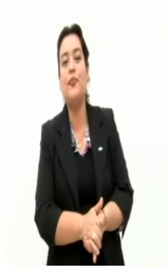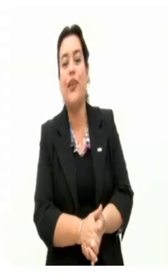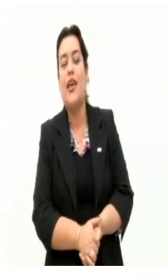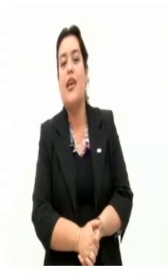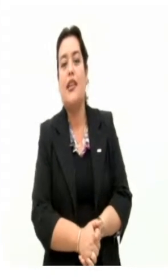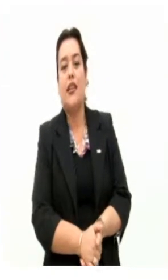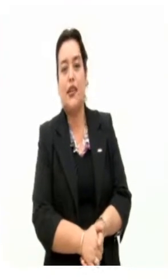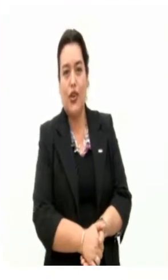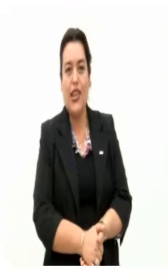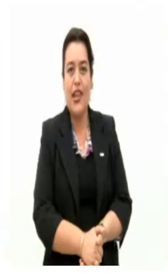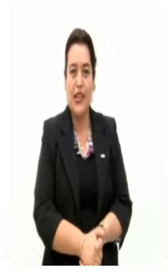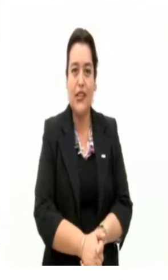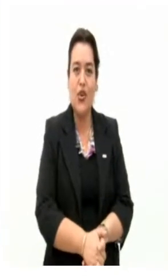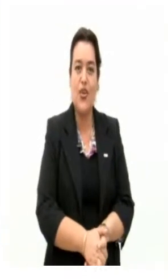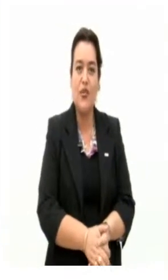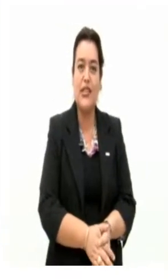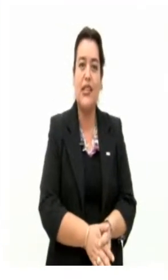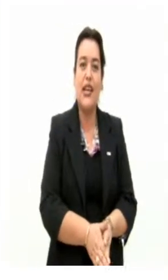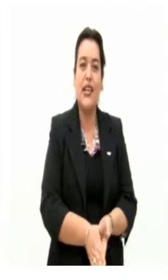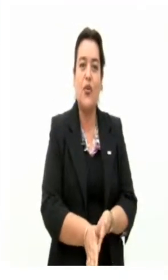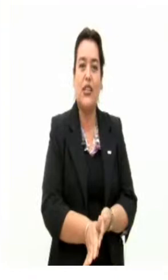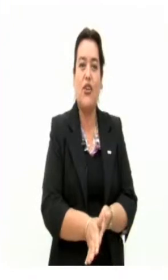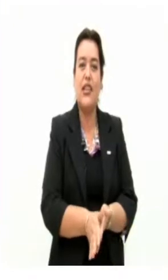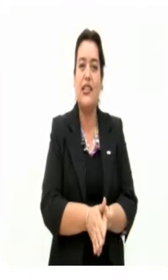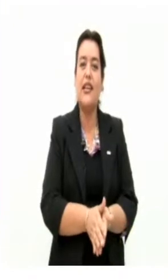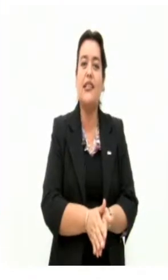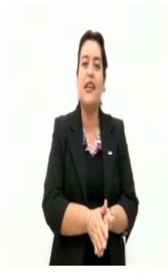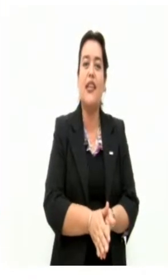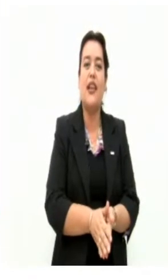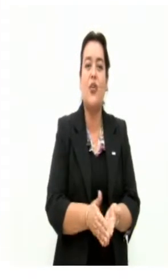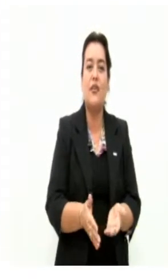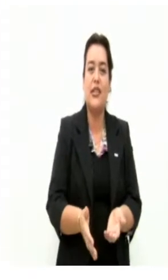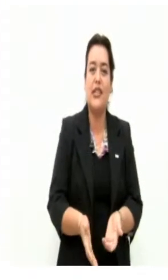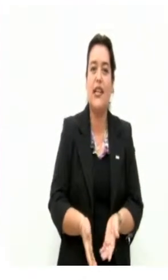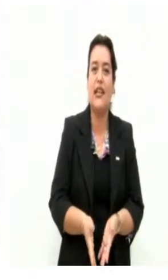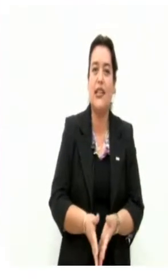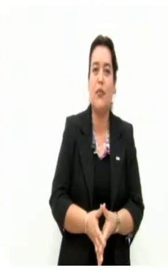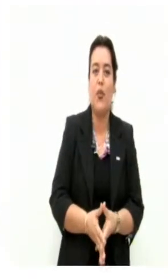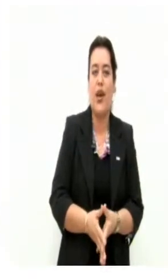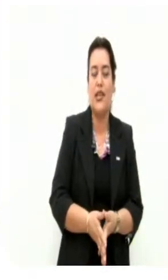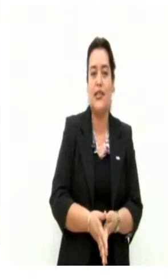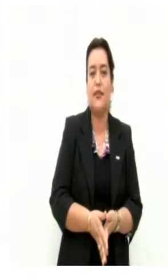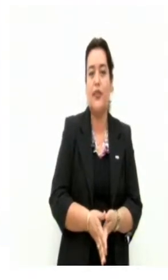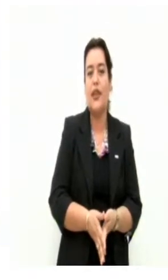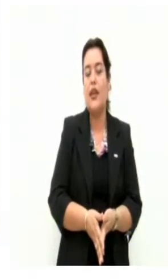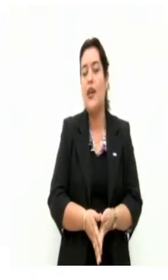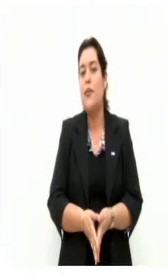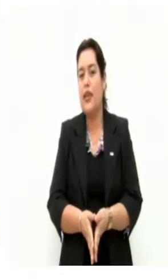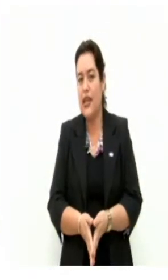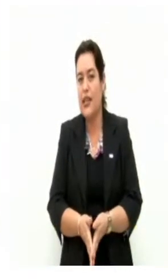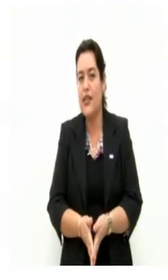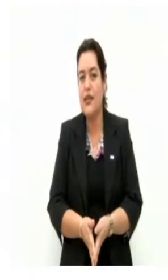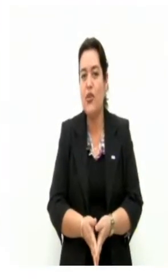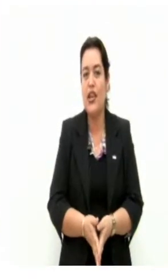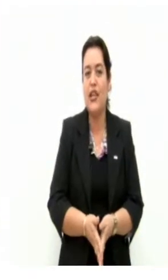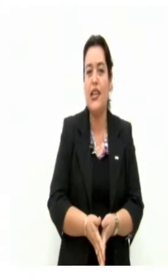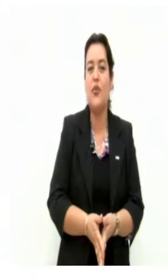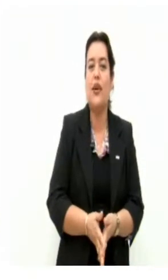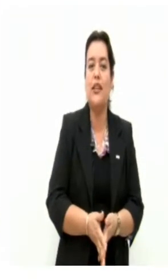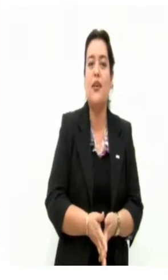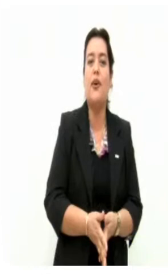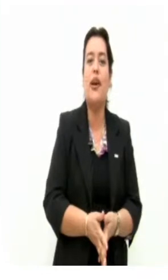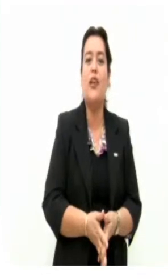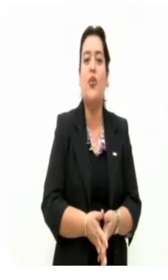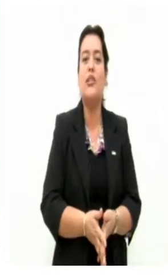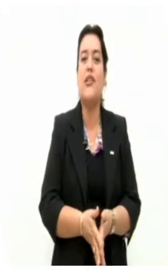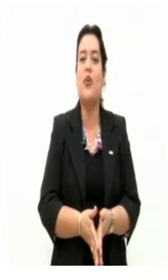Los habla Rosabel Alarcón, directora de la Dirección Universitaria de Educación a Distancia de la Universidad Dallas Peruana. En